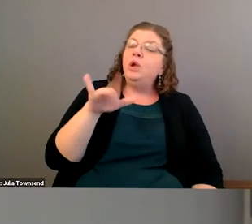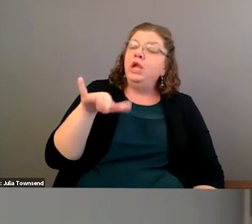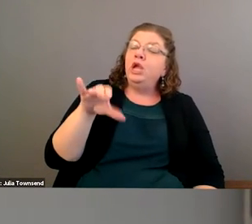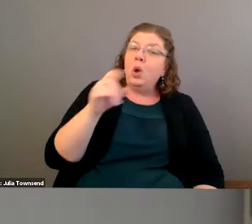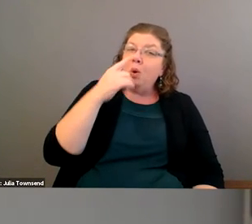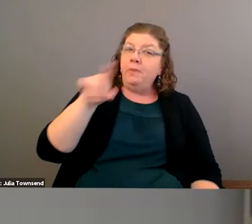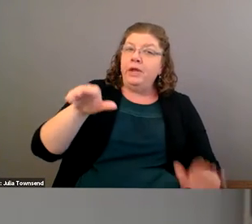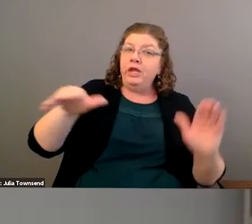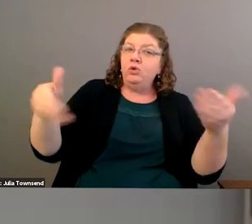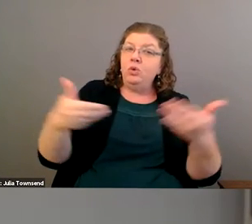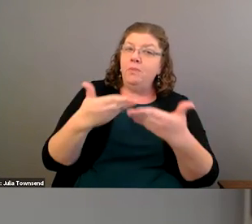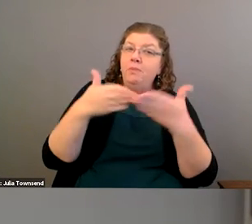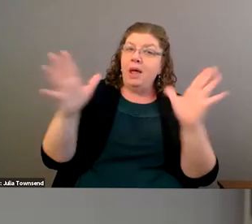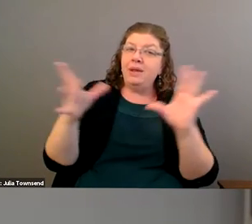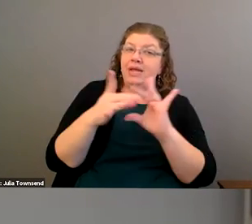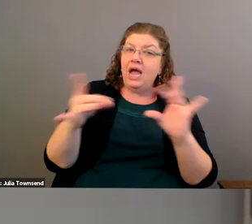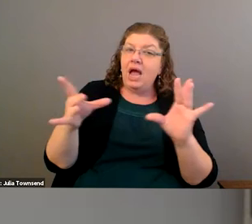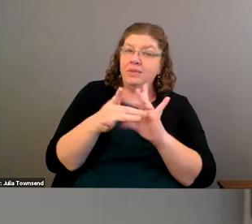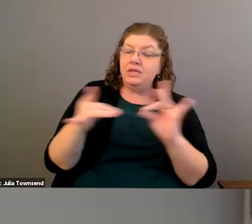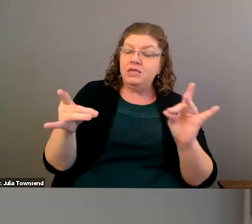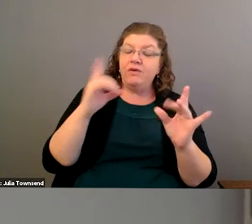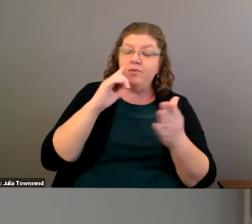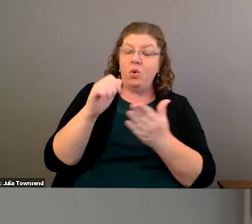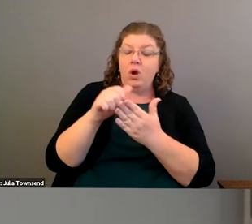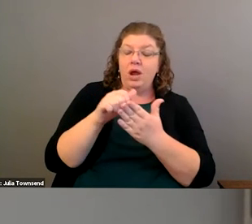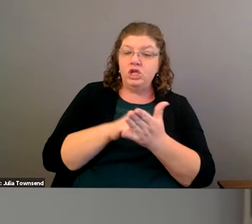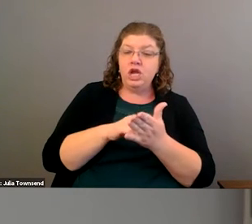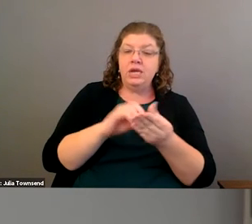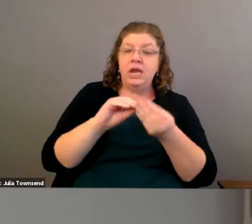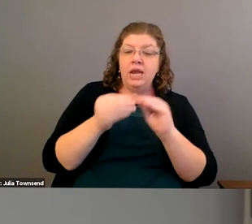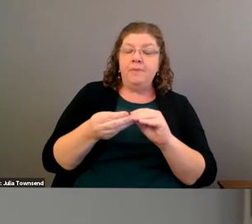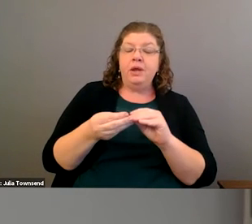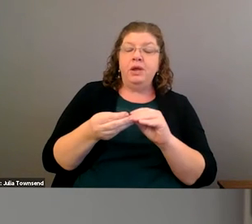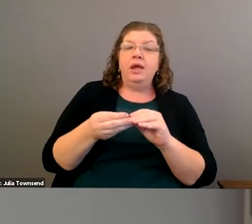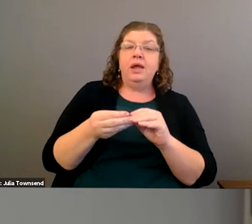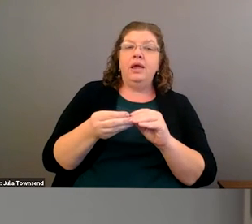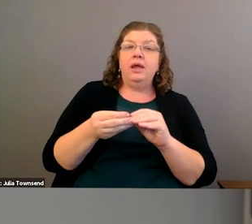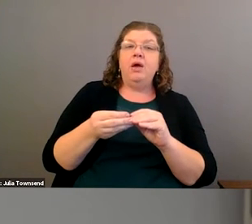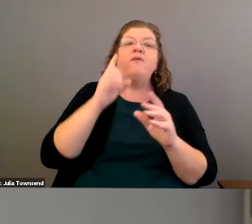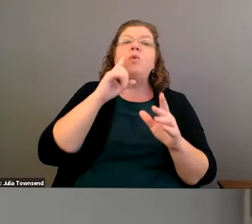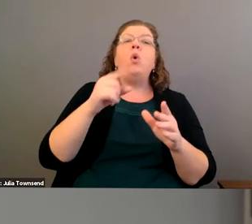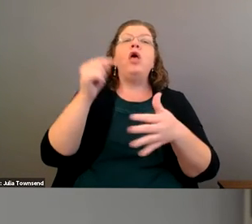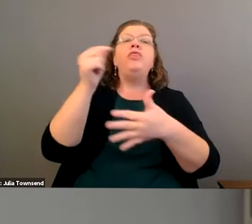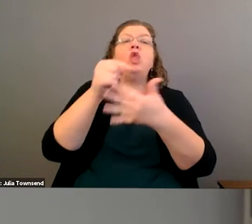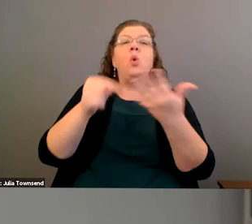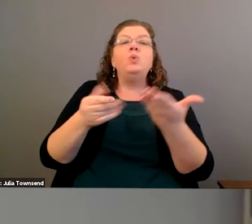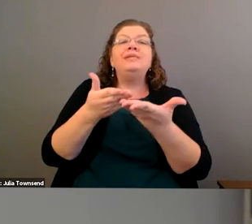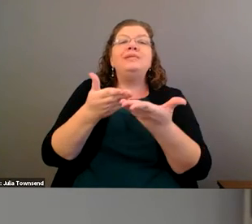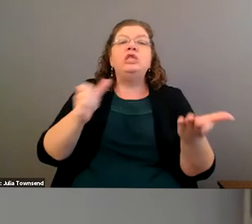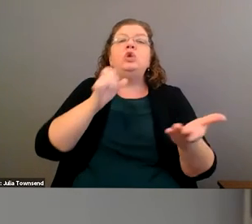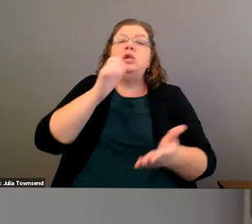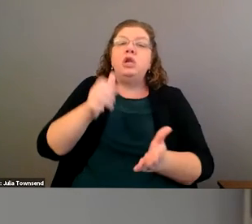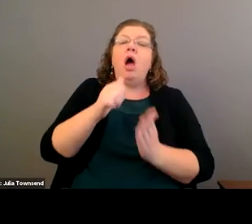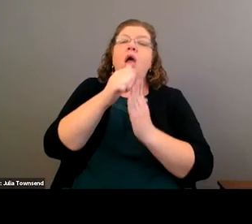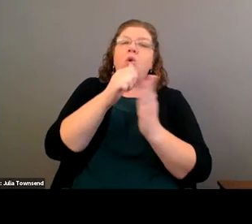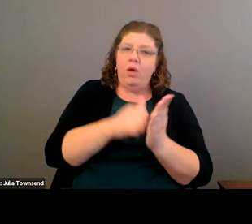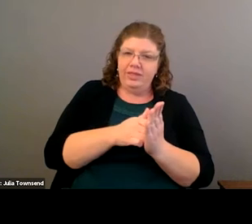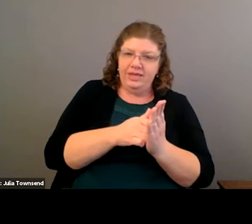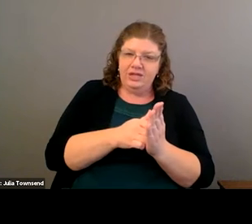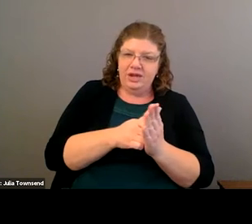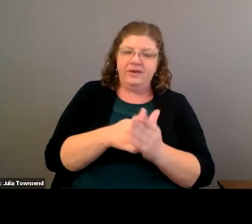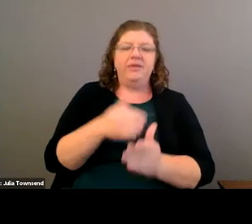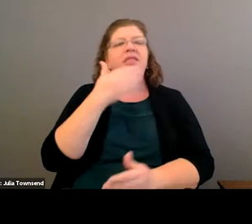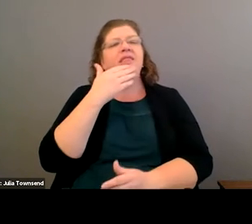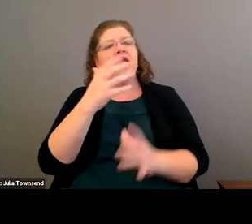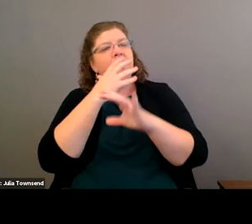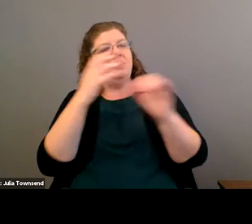Señora Trujillo, ¿puedes decirnos quiénes son las personas que van a presentar su comentario público de temas que no figuran en el